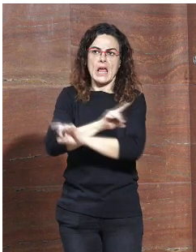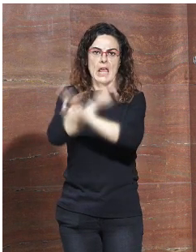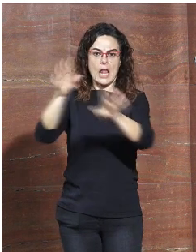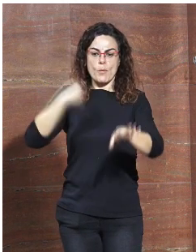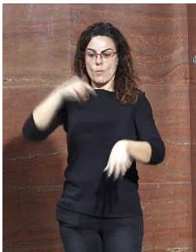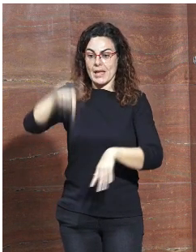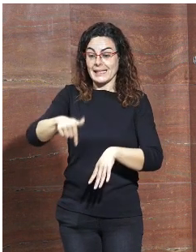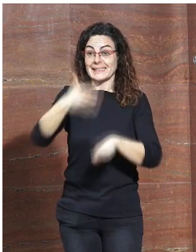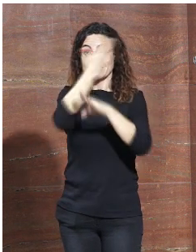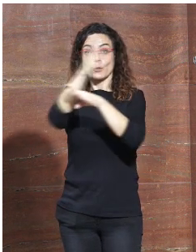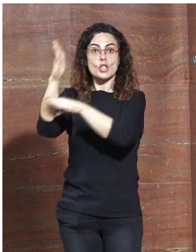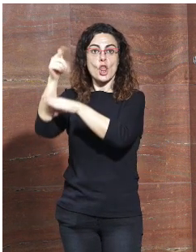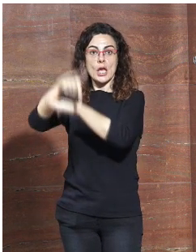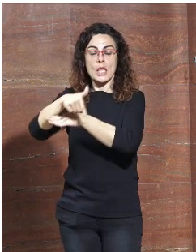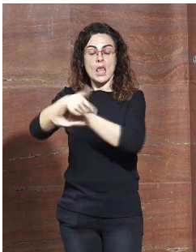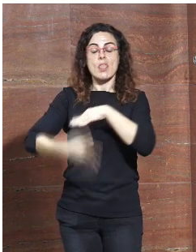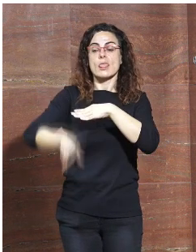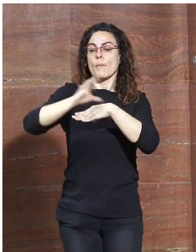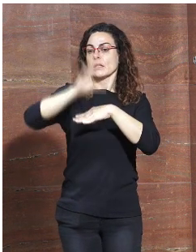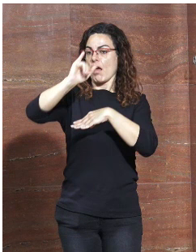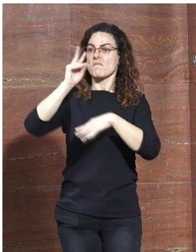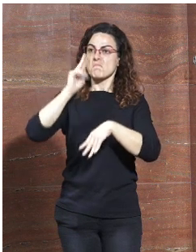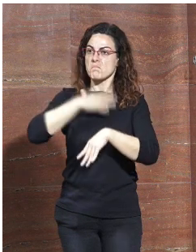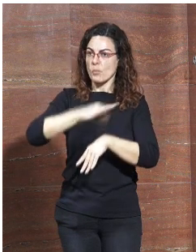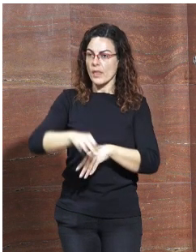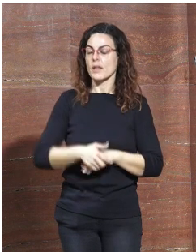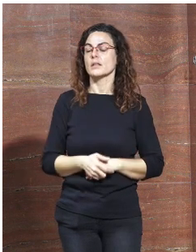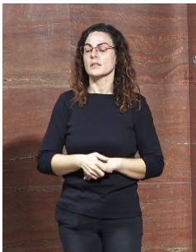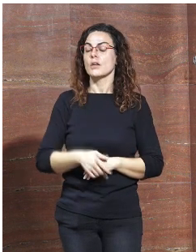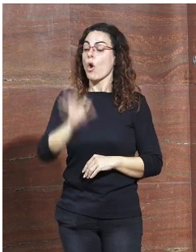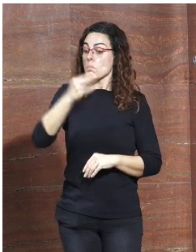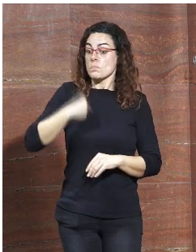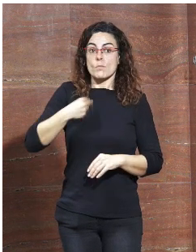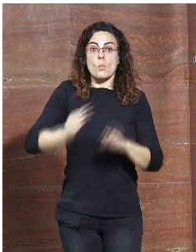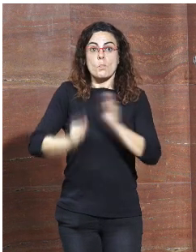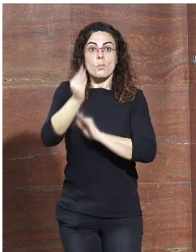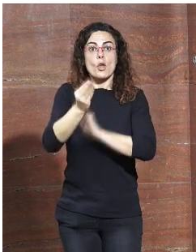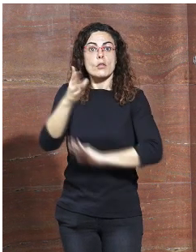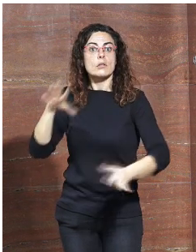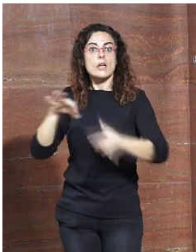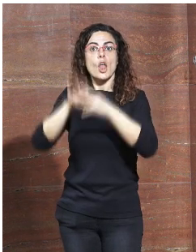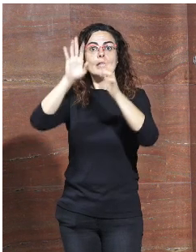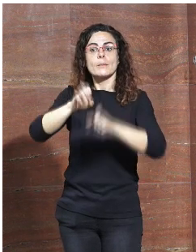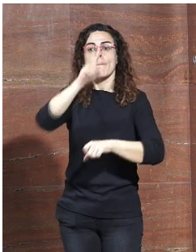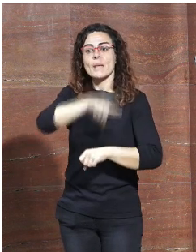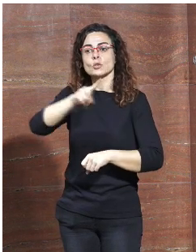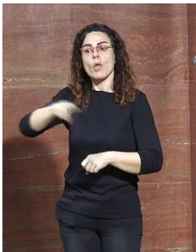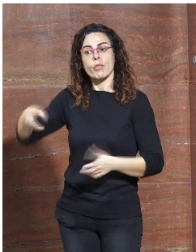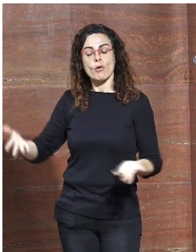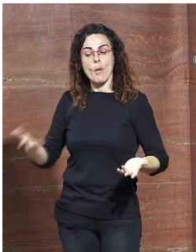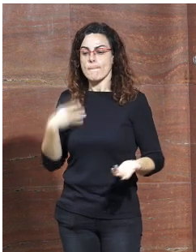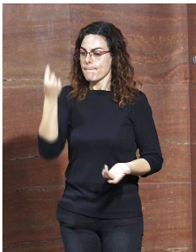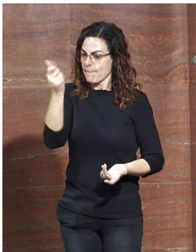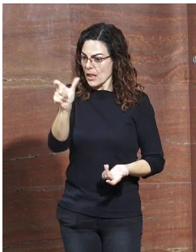en la exposición que tiene el CEAPAT. O los propios productos de higiene menstrual a